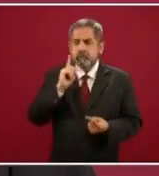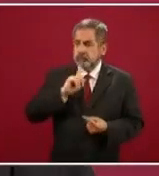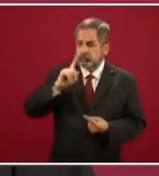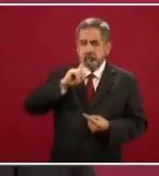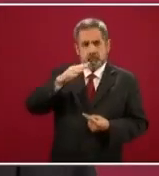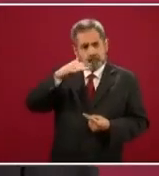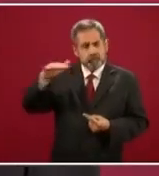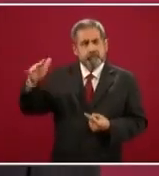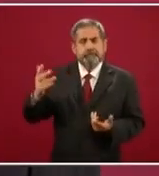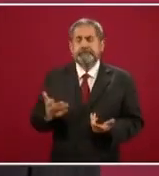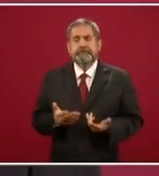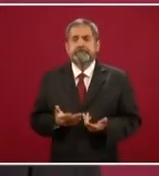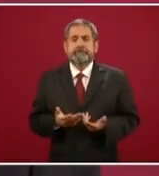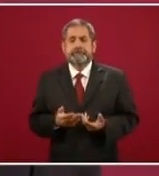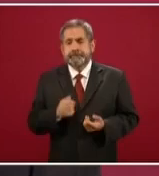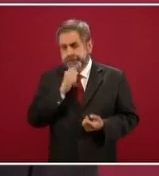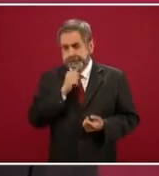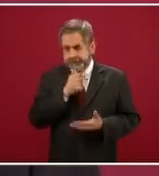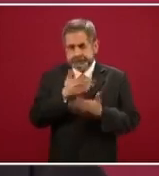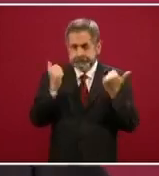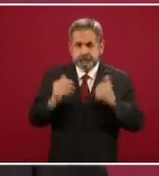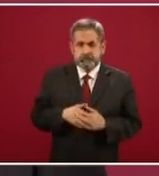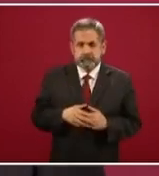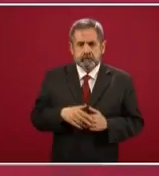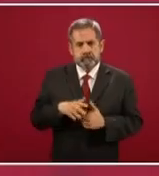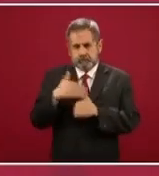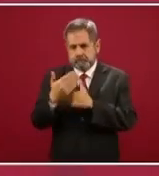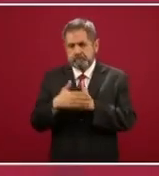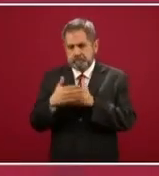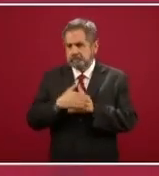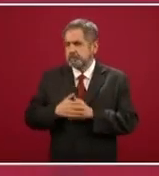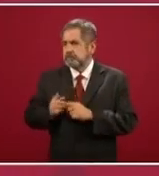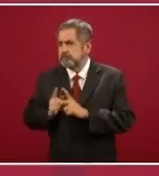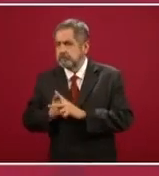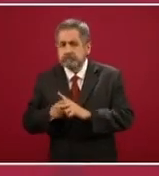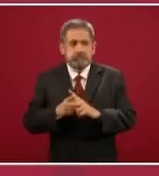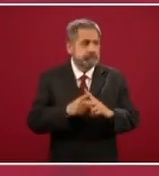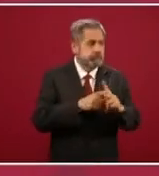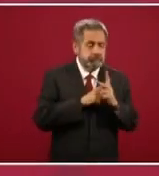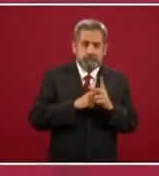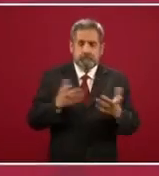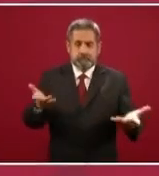mujeres, pero vamos a tener pronto ya un informe.